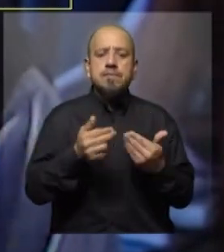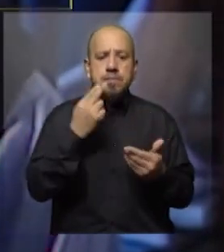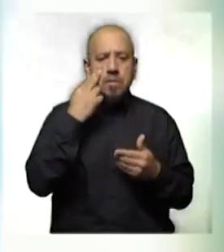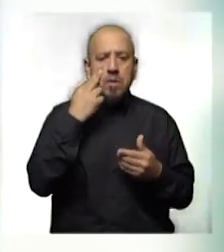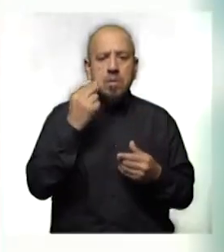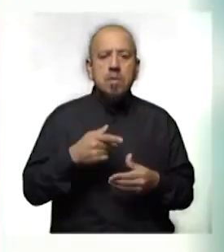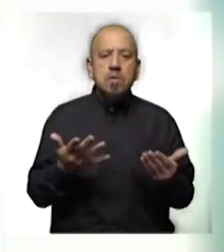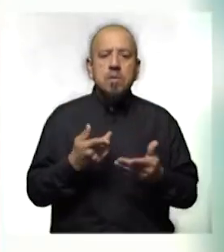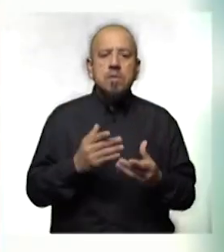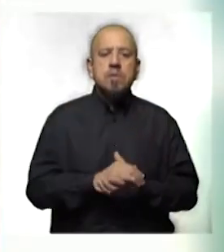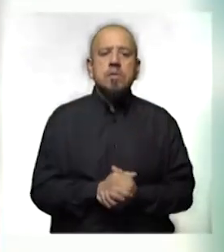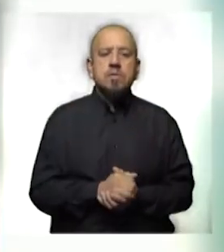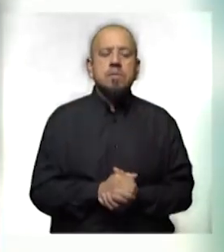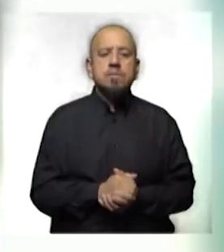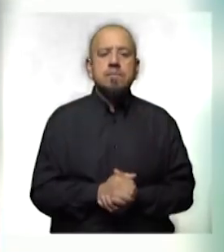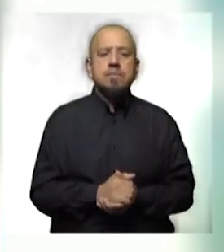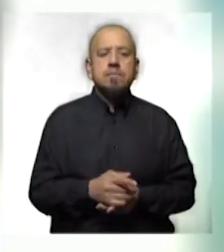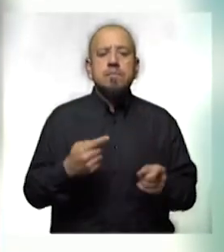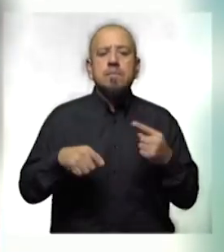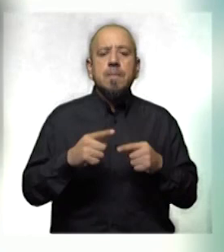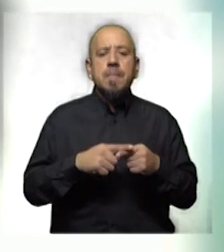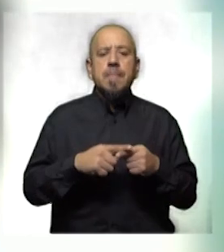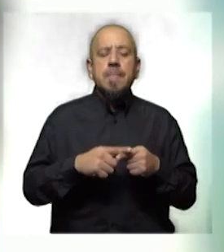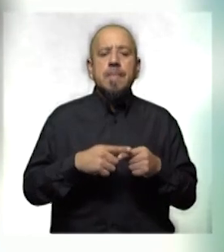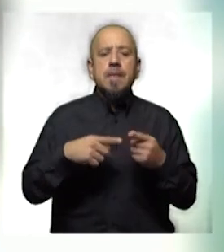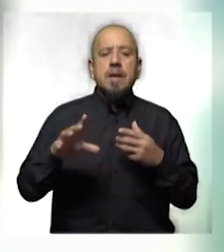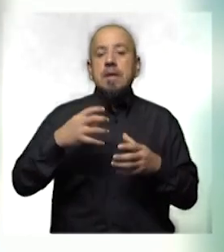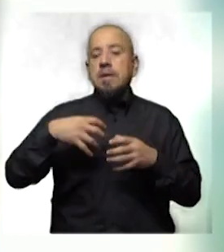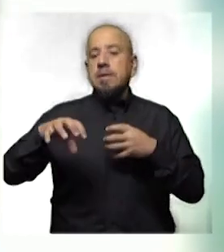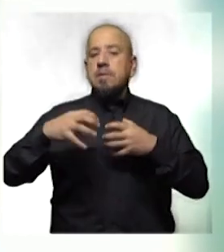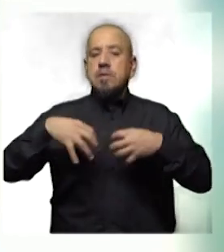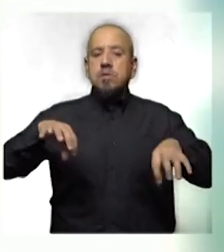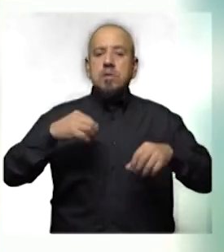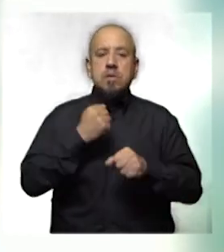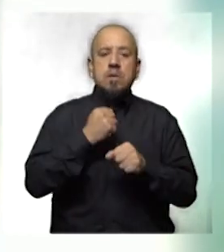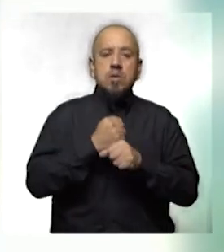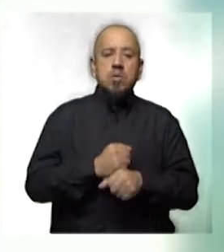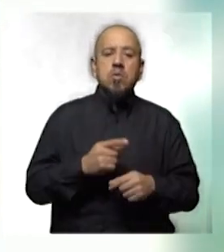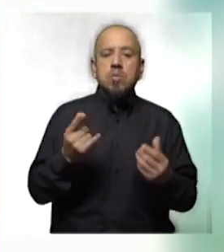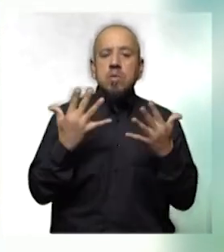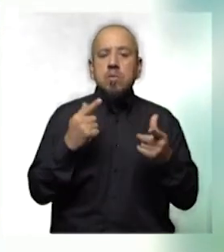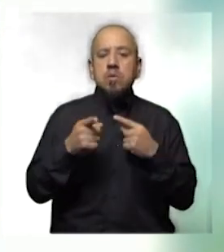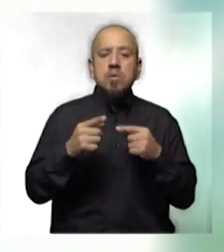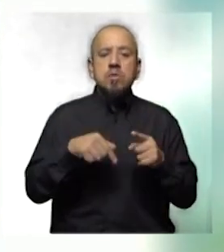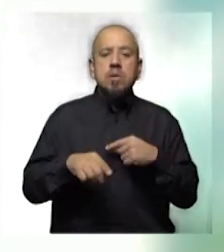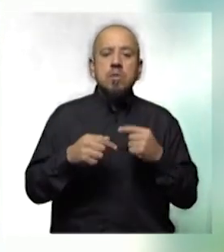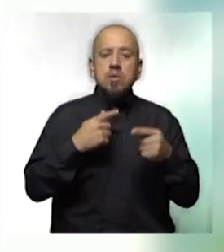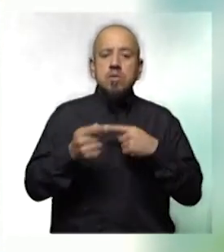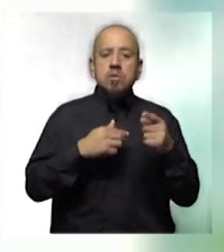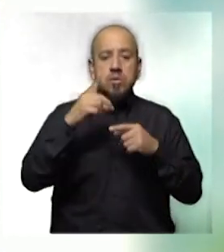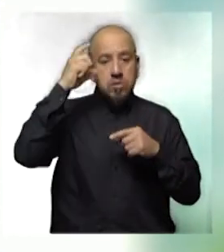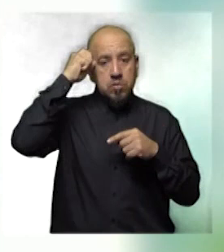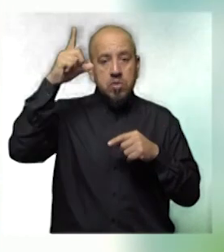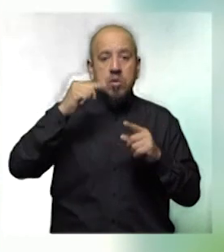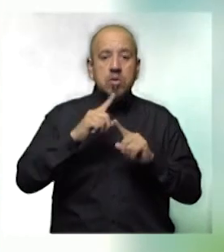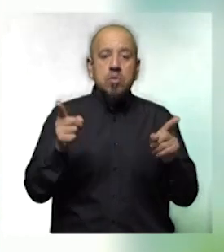del presente la separación del trabajo manual y trabajo intelectual es una tragedia si vamos a seguir formando ese proletario intelectual que